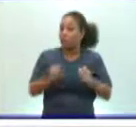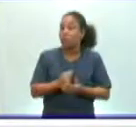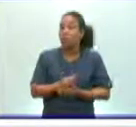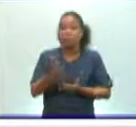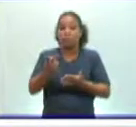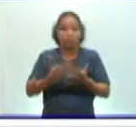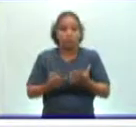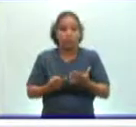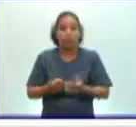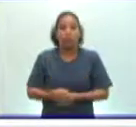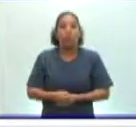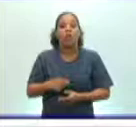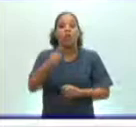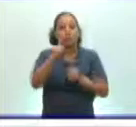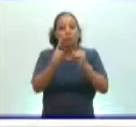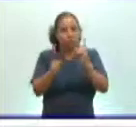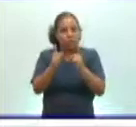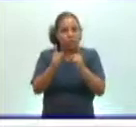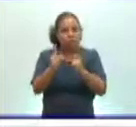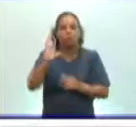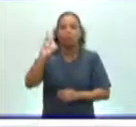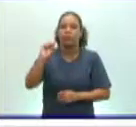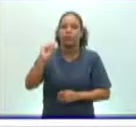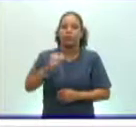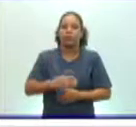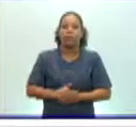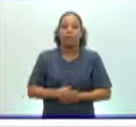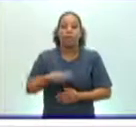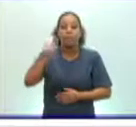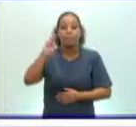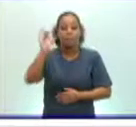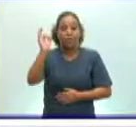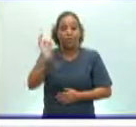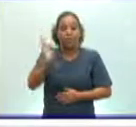a que nos hacen referencia. BF,